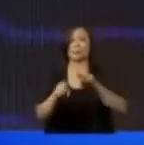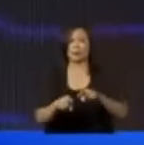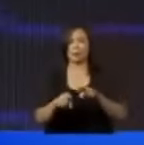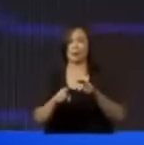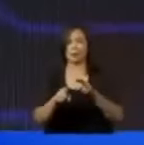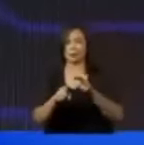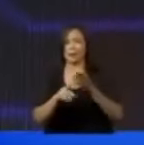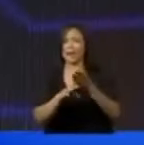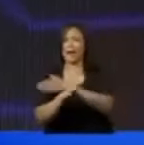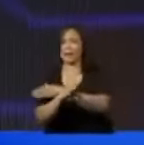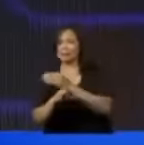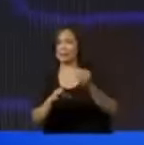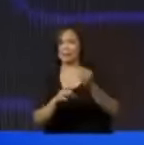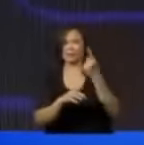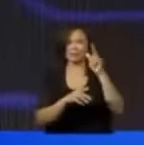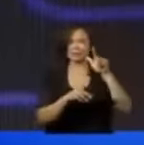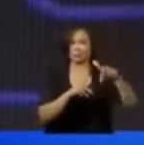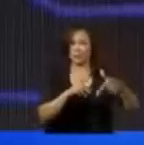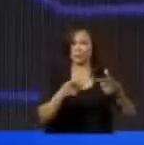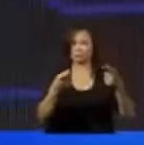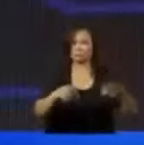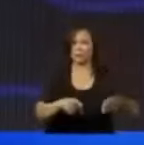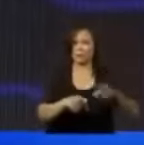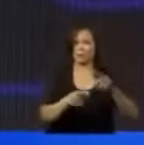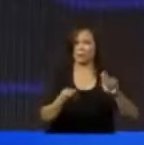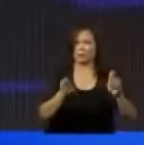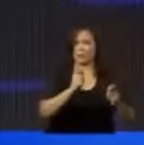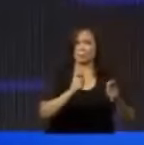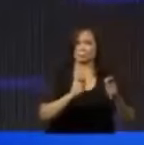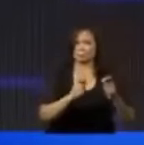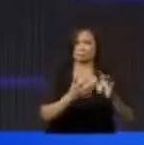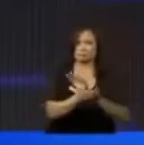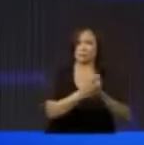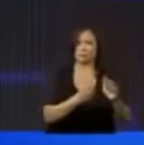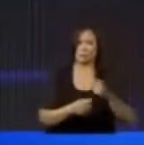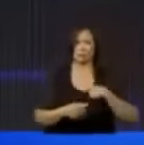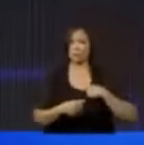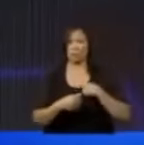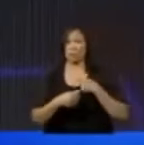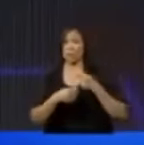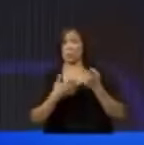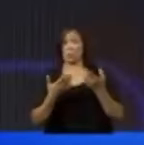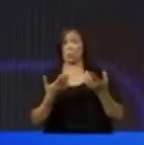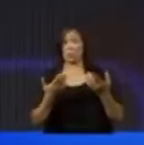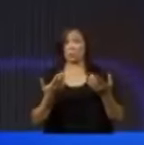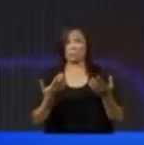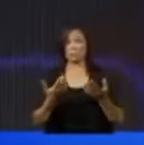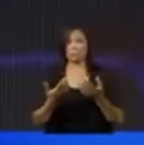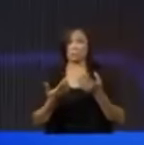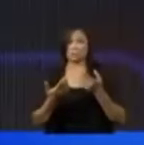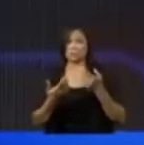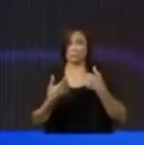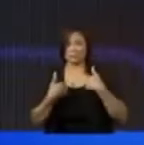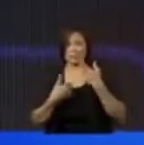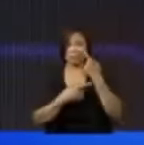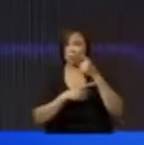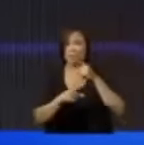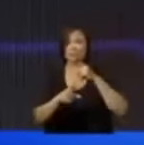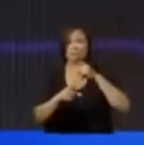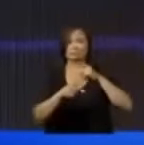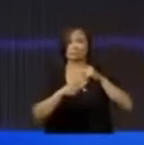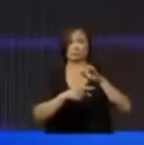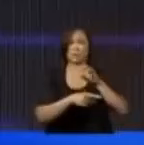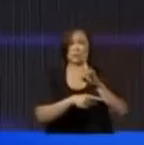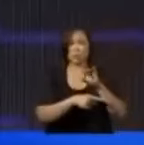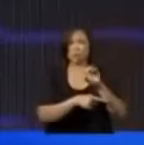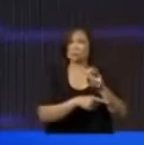frente a los embates, frente a los desafíos del tema del cambio climático. No somos un gran país emisor de dióxido de carbono, aunque